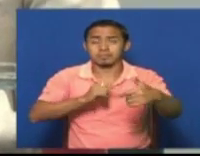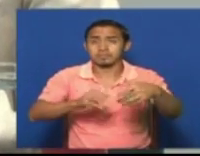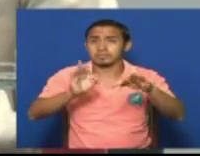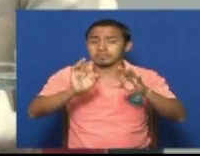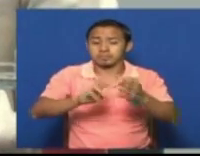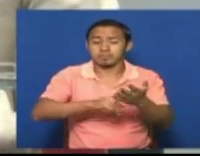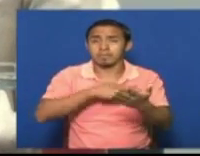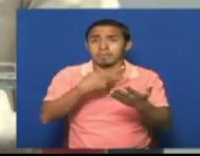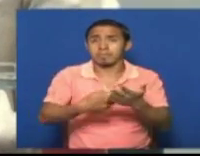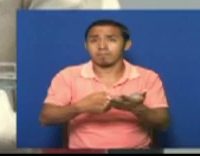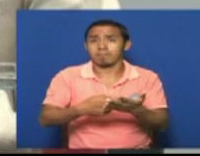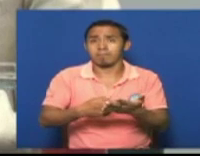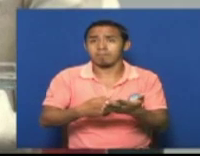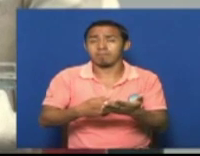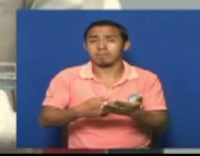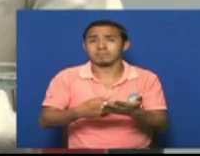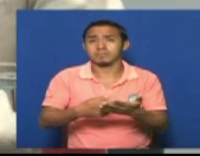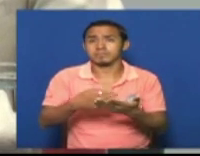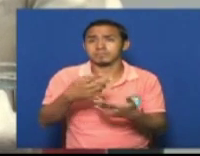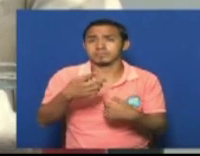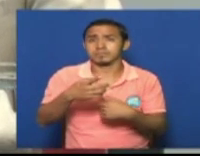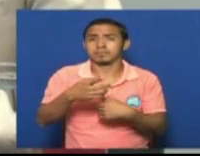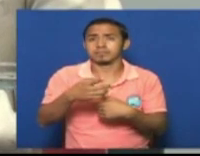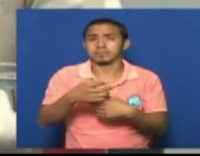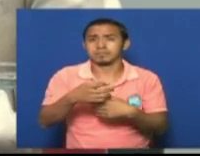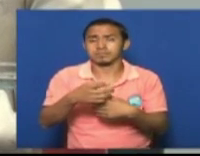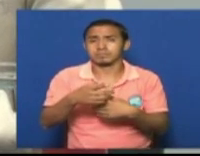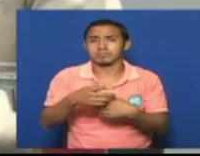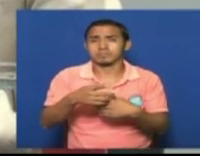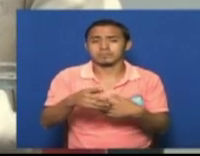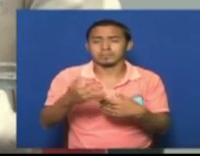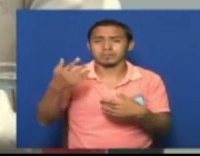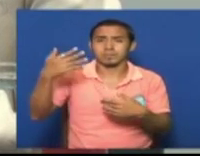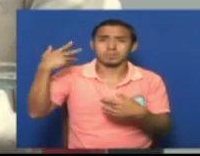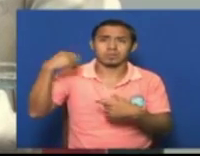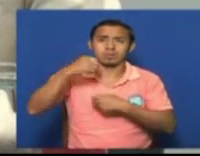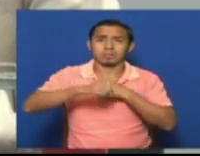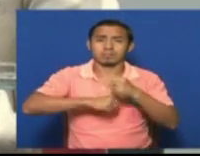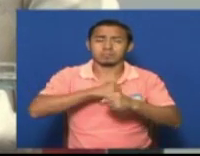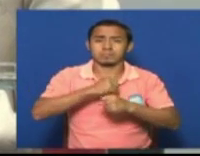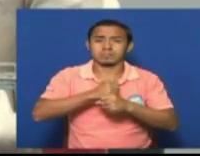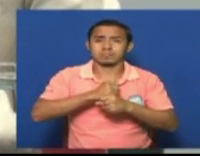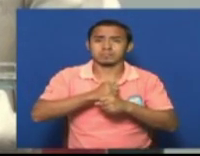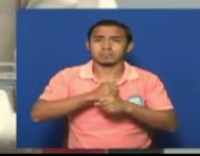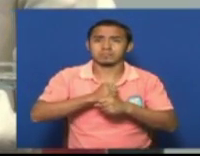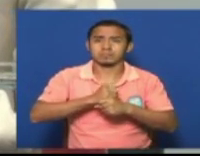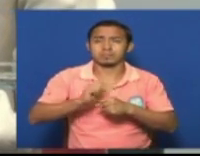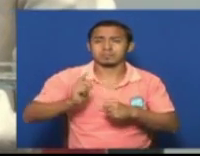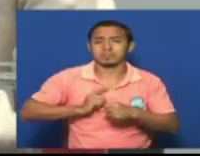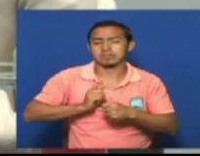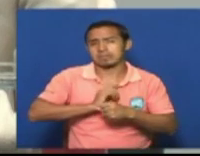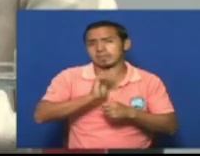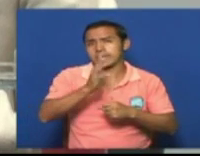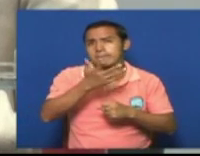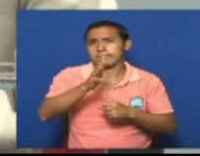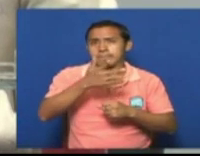gratuita el derecho a un nombre hace unos años en nicaragua teníamos un poco más del 35% de